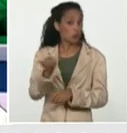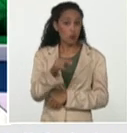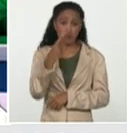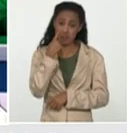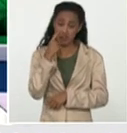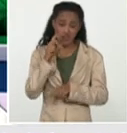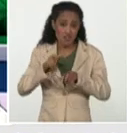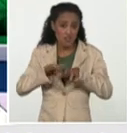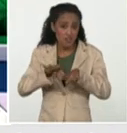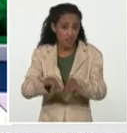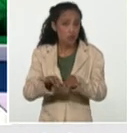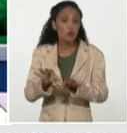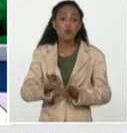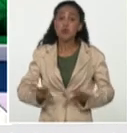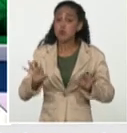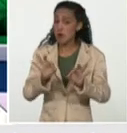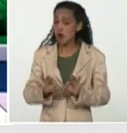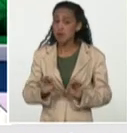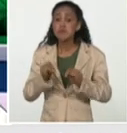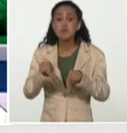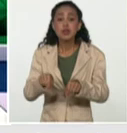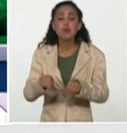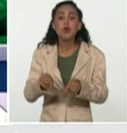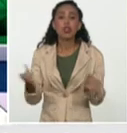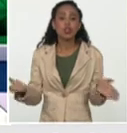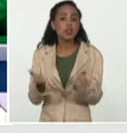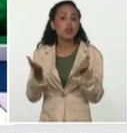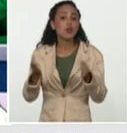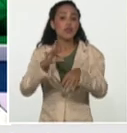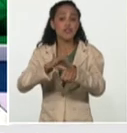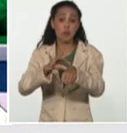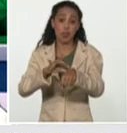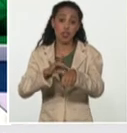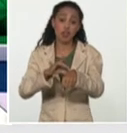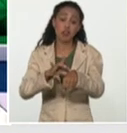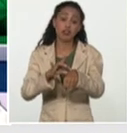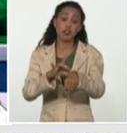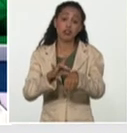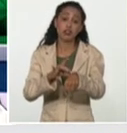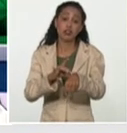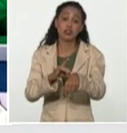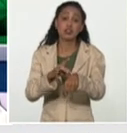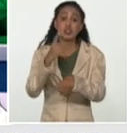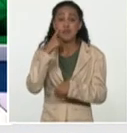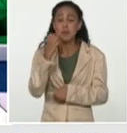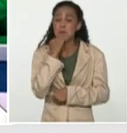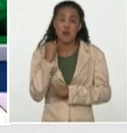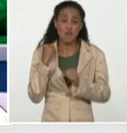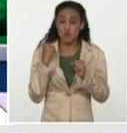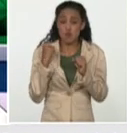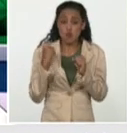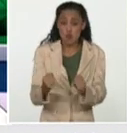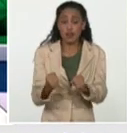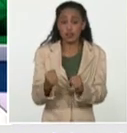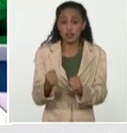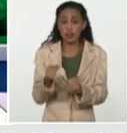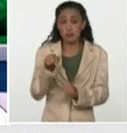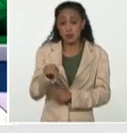la evolución que está teniendo la enfermedad desde el punto de vista de una mayor severidad en el cuadro